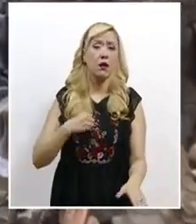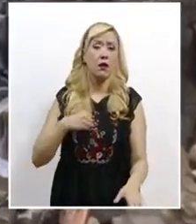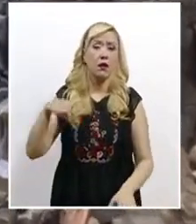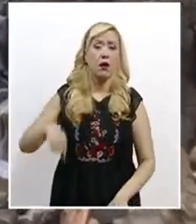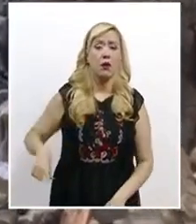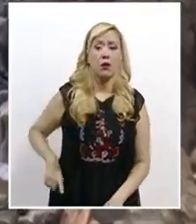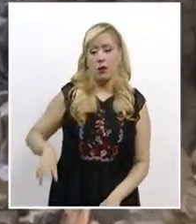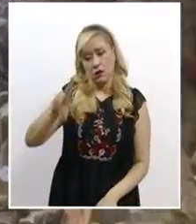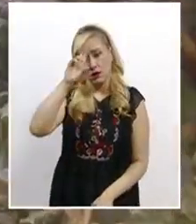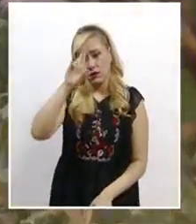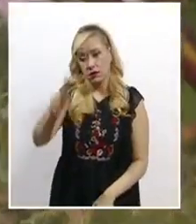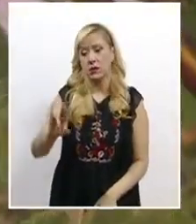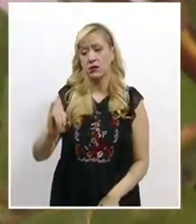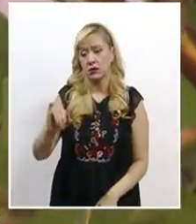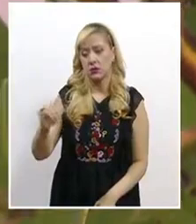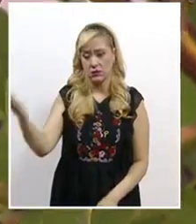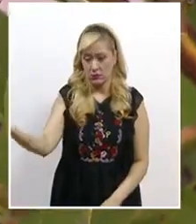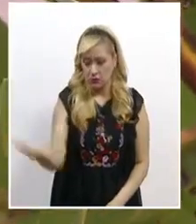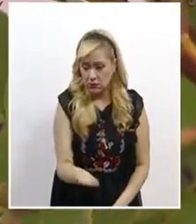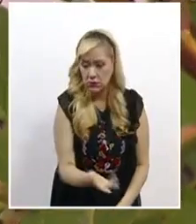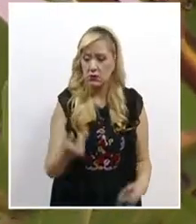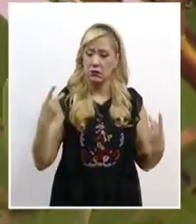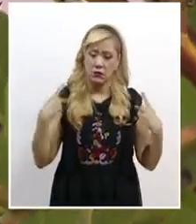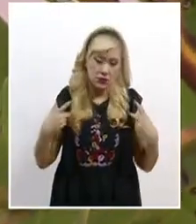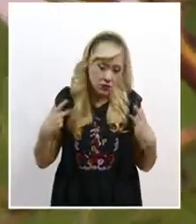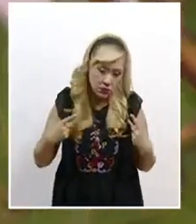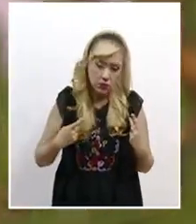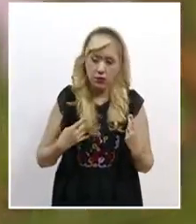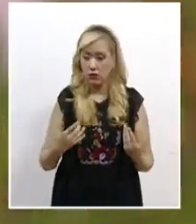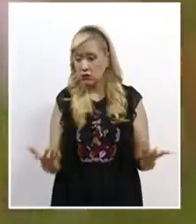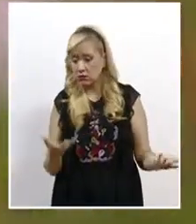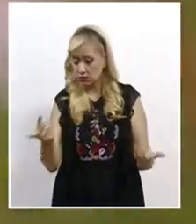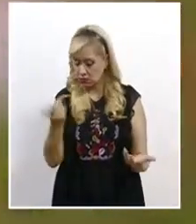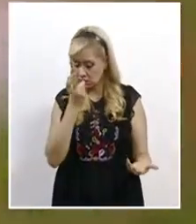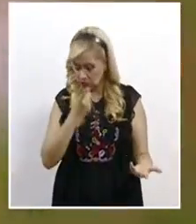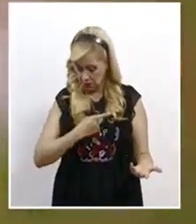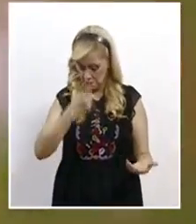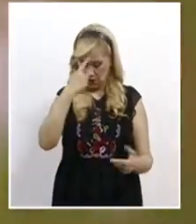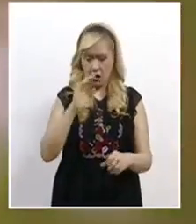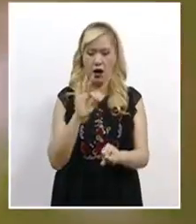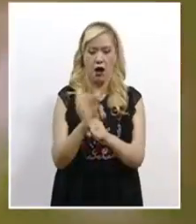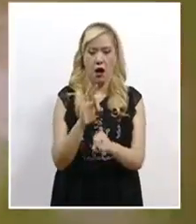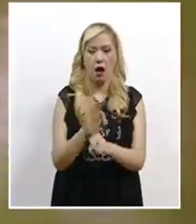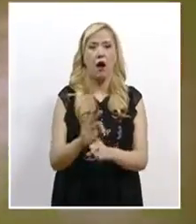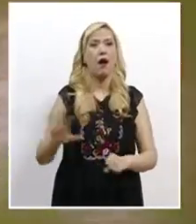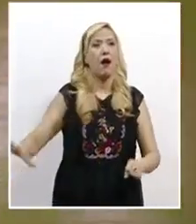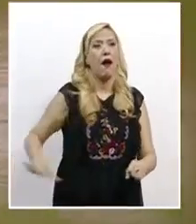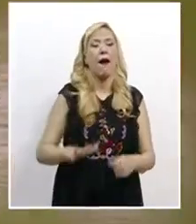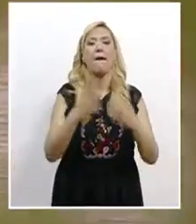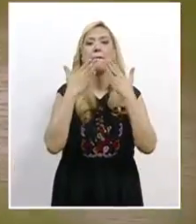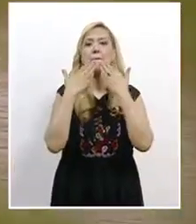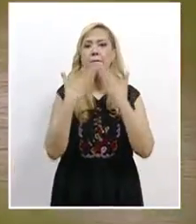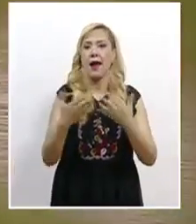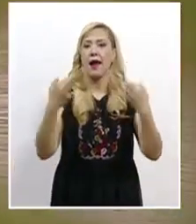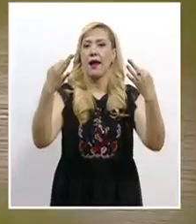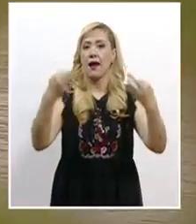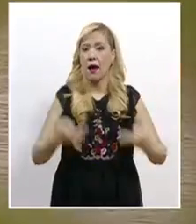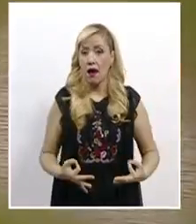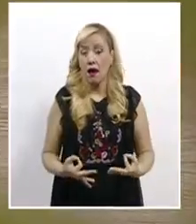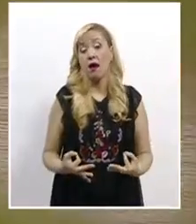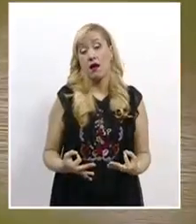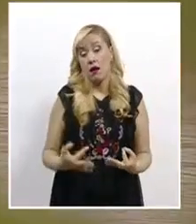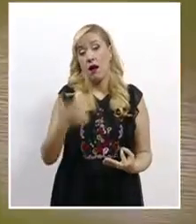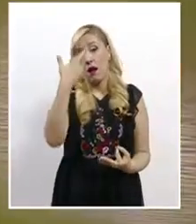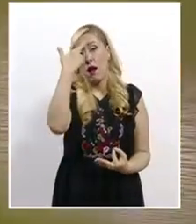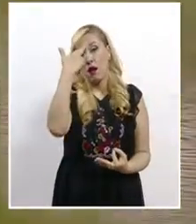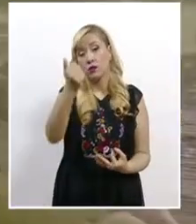Estado de fomentar la participación ciudadana en la protección del medio ambiente y de crear entornos propicios para este fin, motivo por el cual